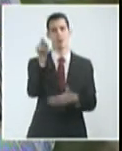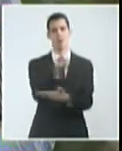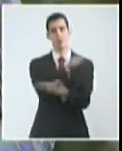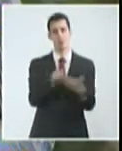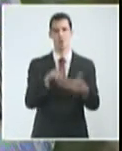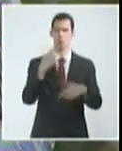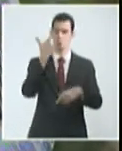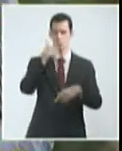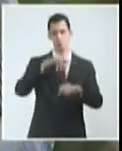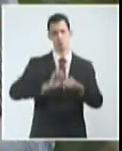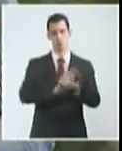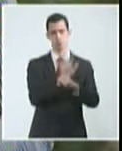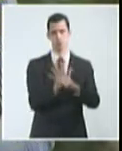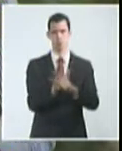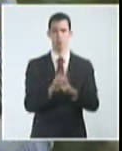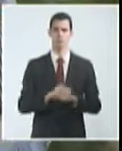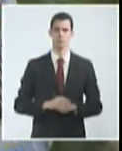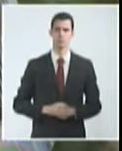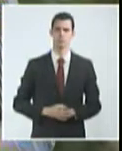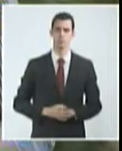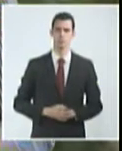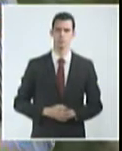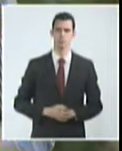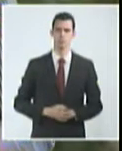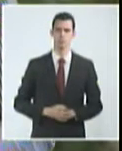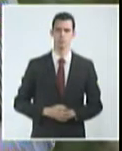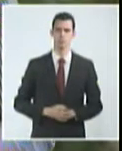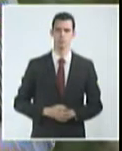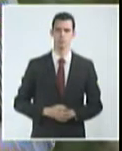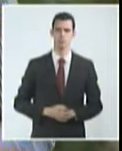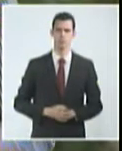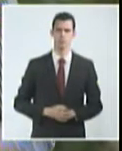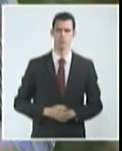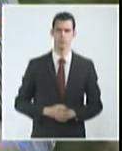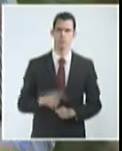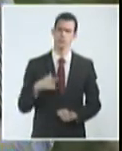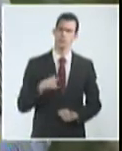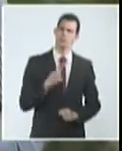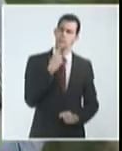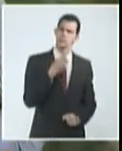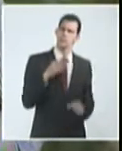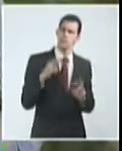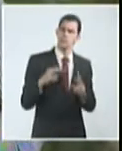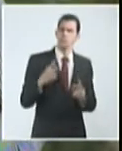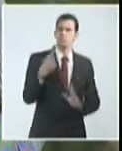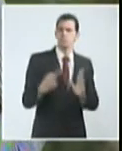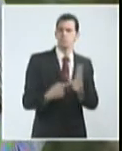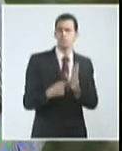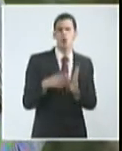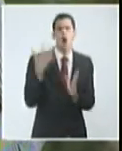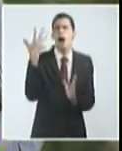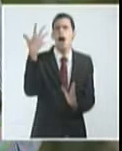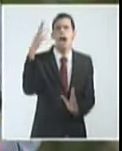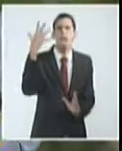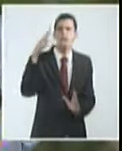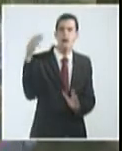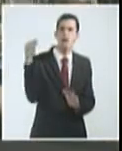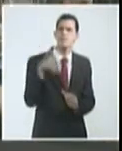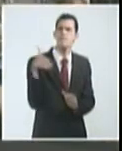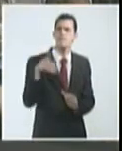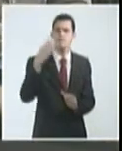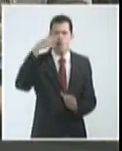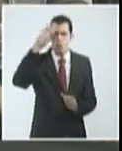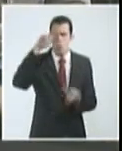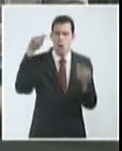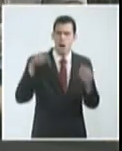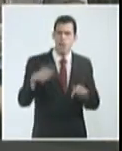de pandemia. Yo siempre a veces digo de una manera un poco trivial o vulgar, el turismo es la actividad económica que suena contadora todos los